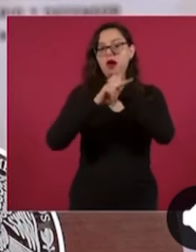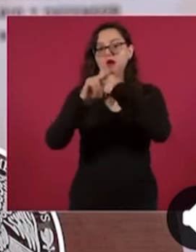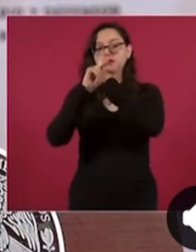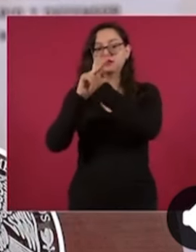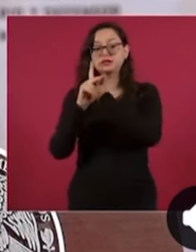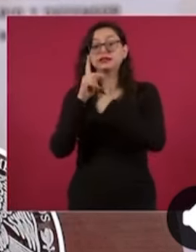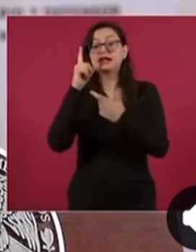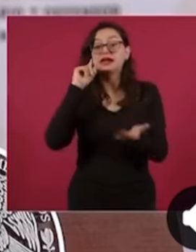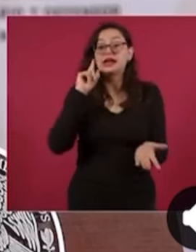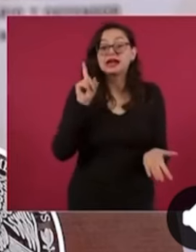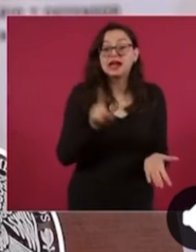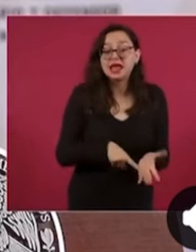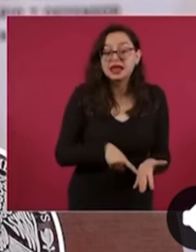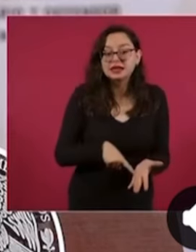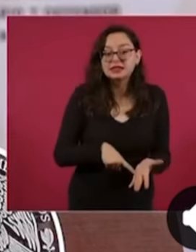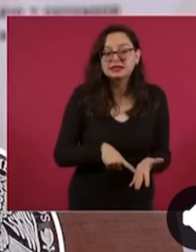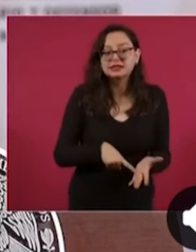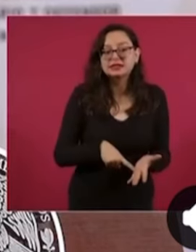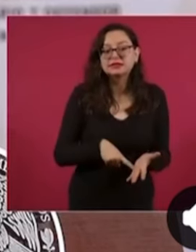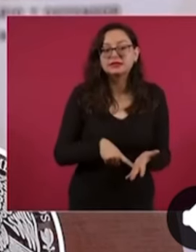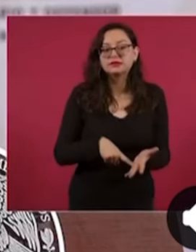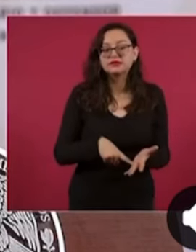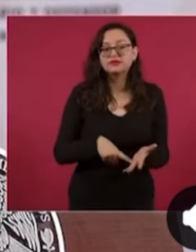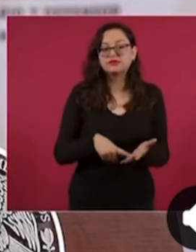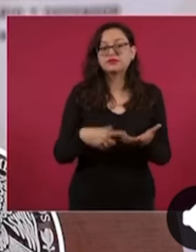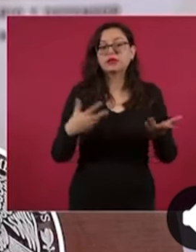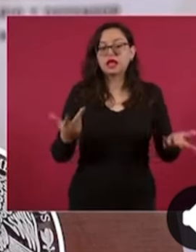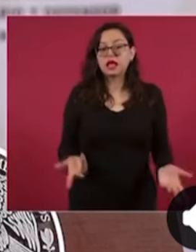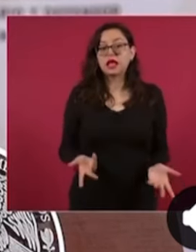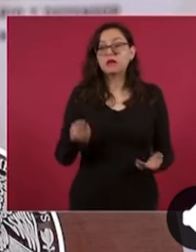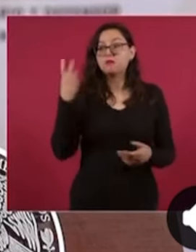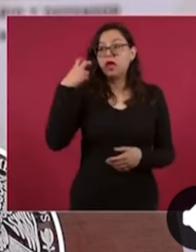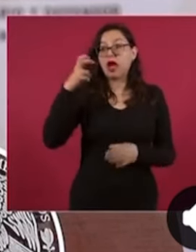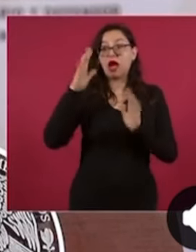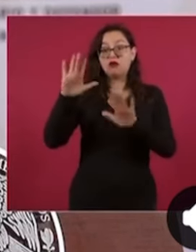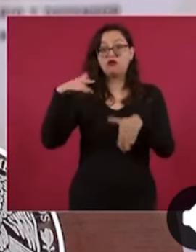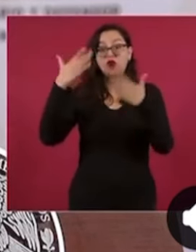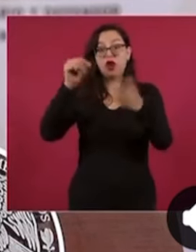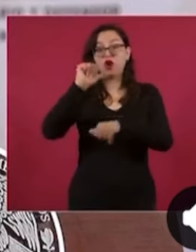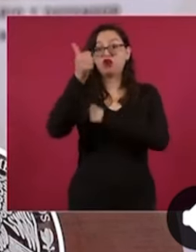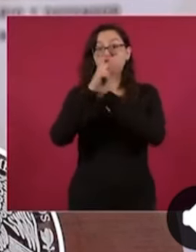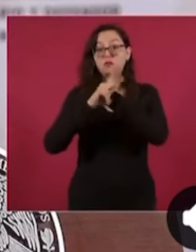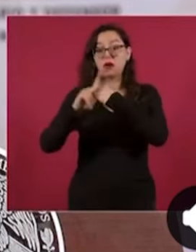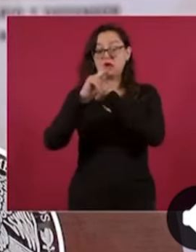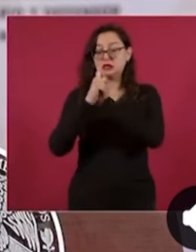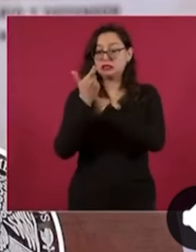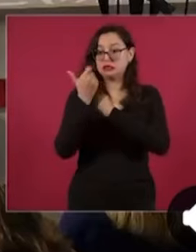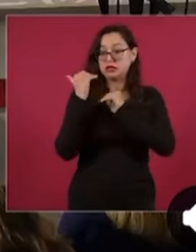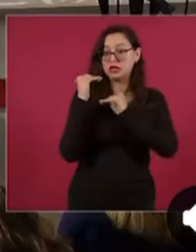creen? Este gasto no tiene un monto, es ilimitado también. En fin,